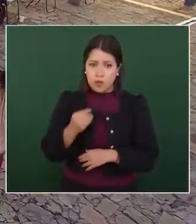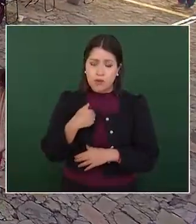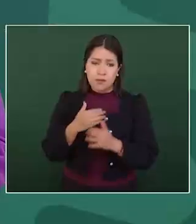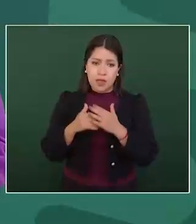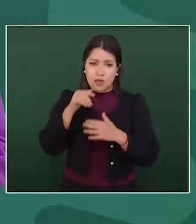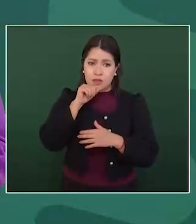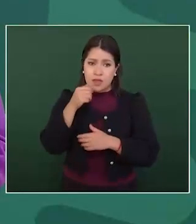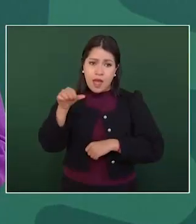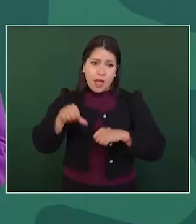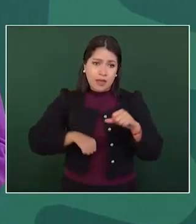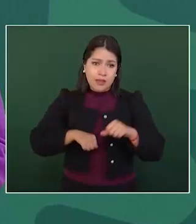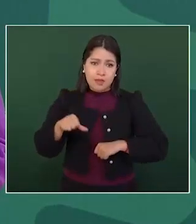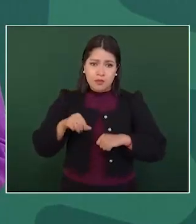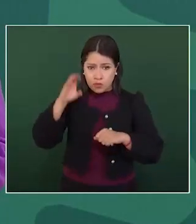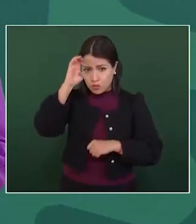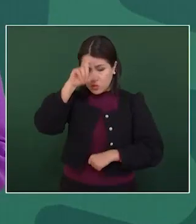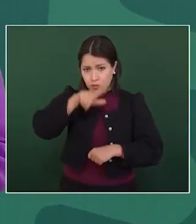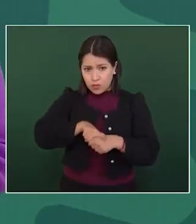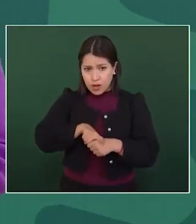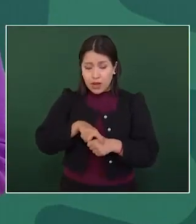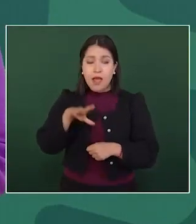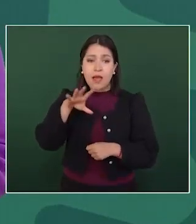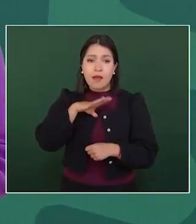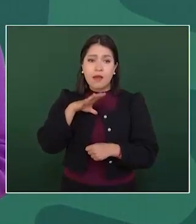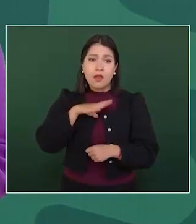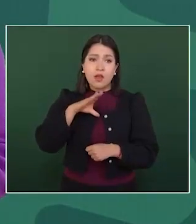culturales realizadas en el